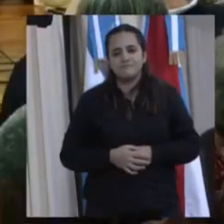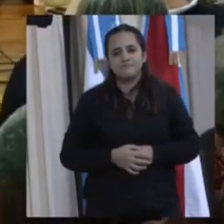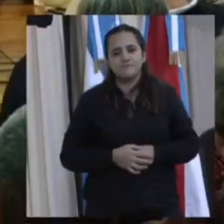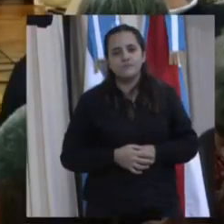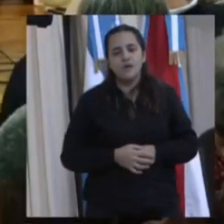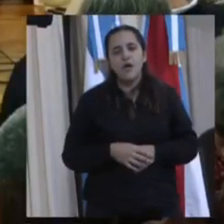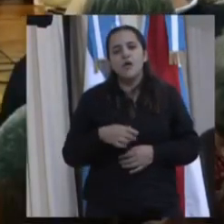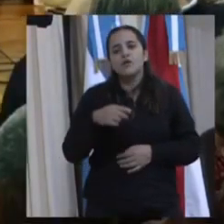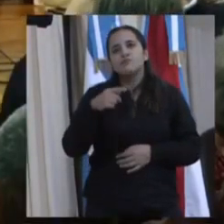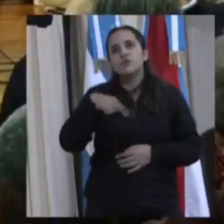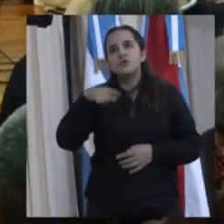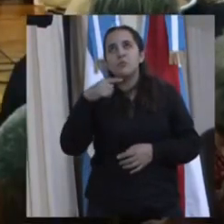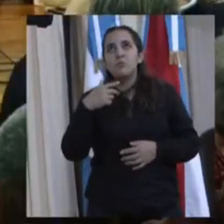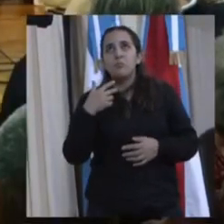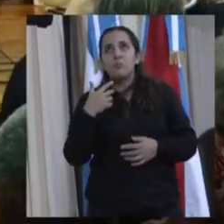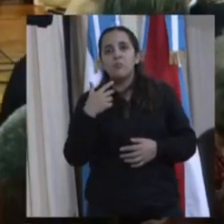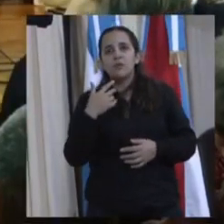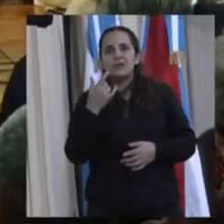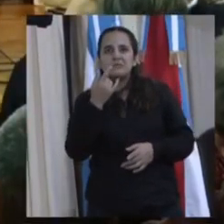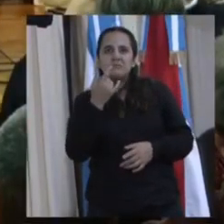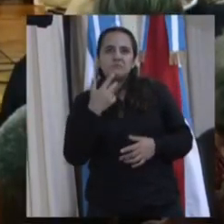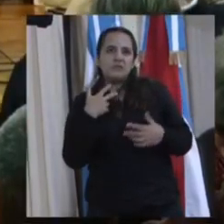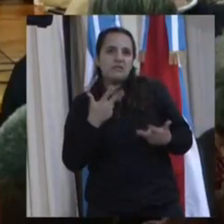uno podría decir, las universidades